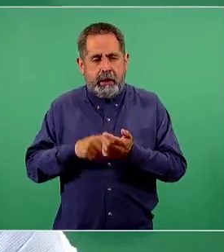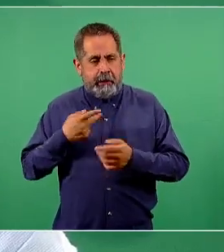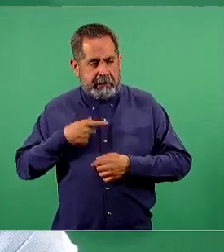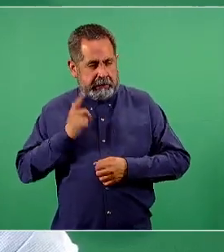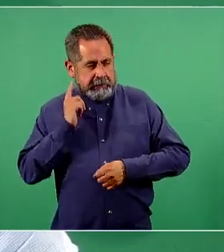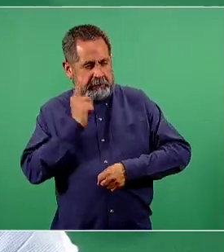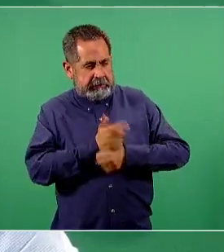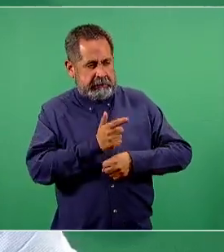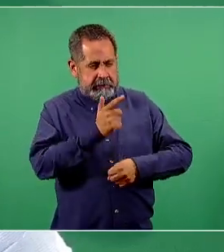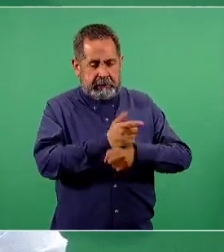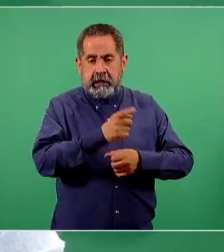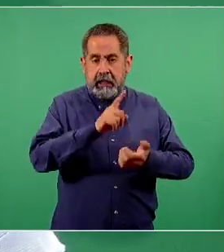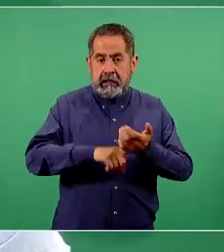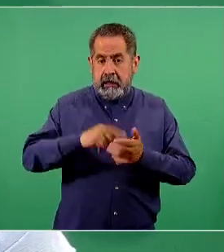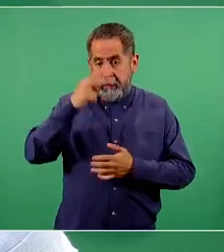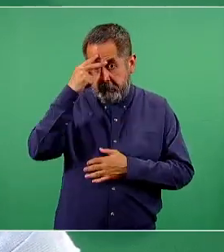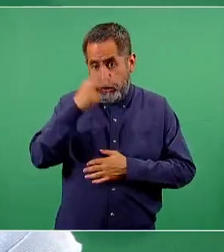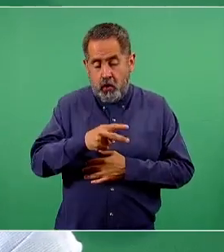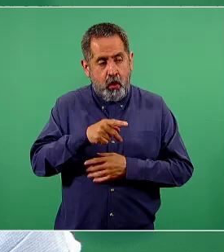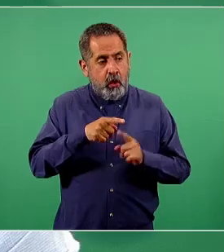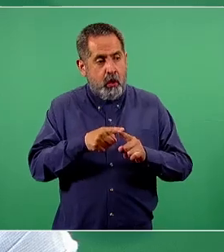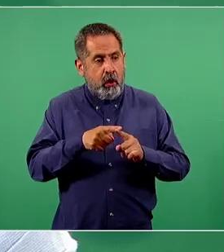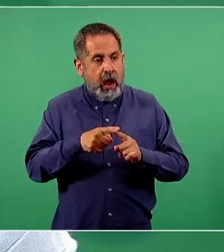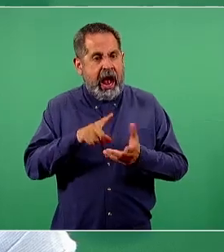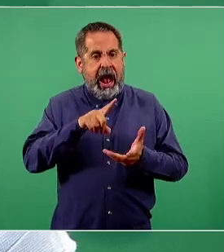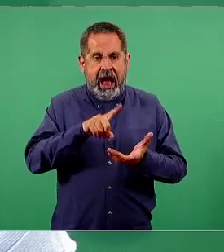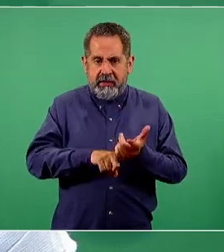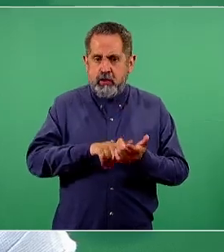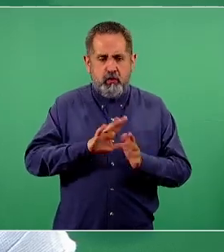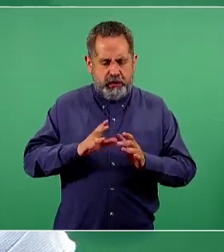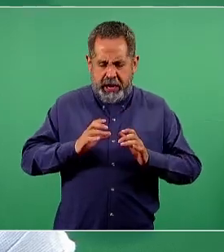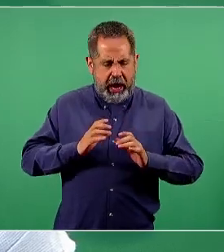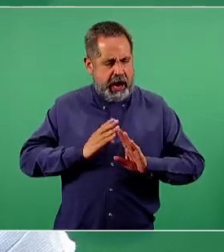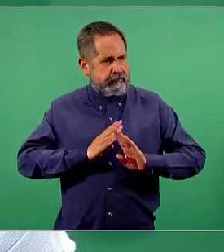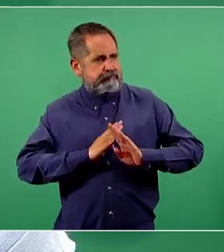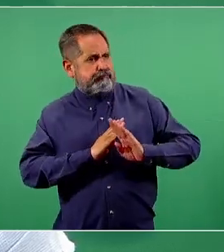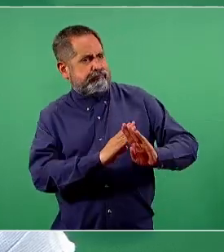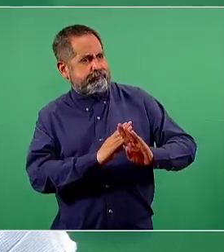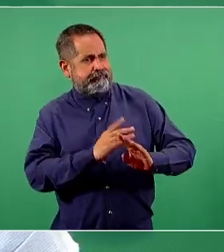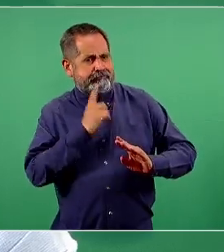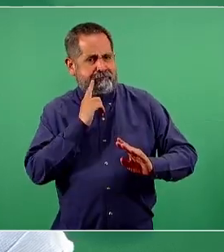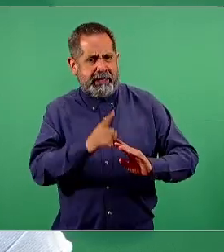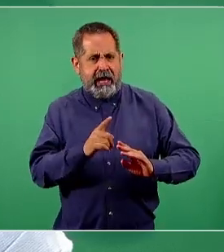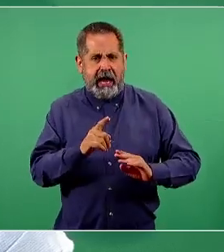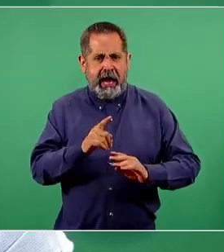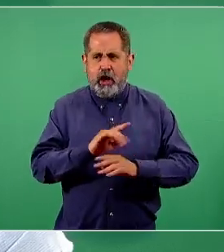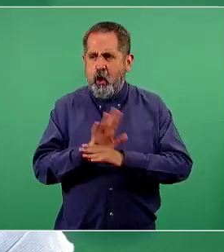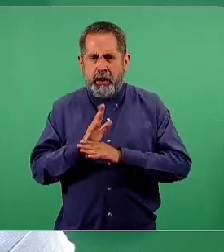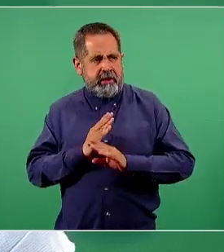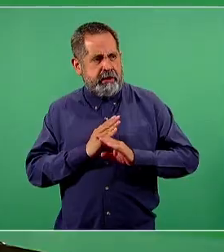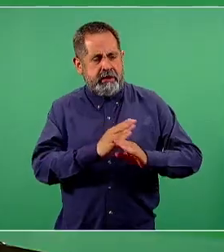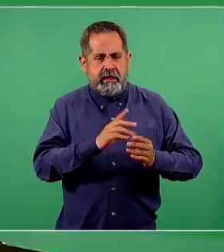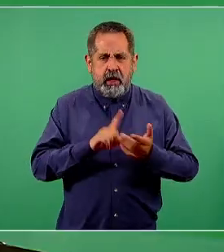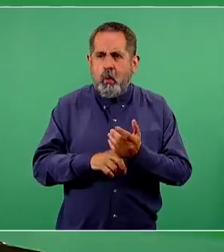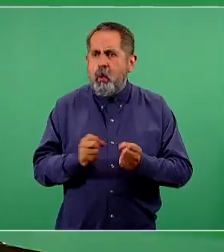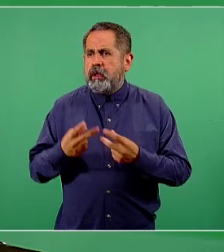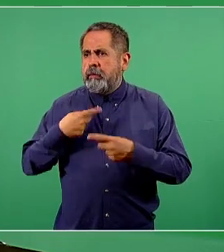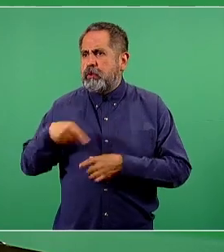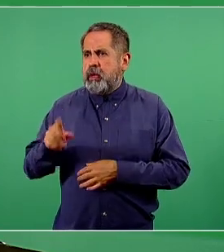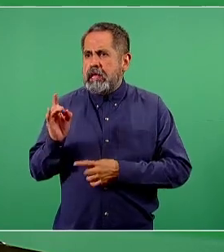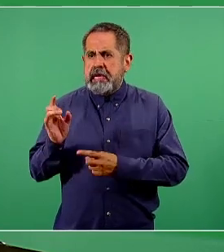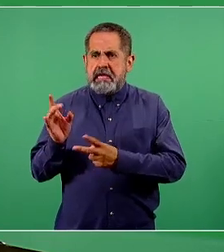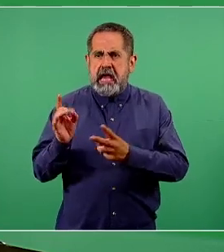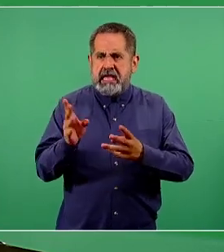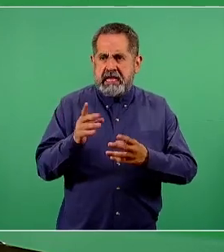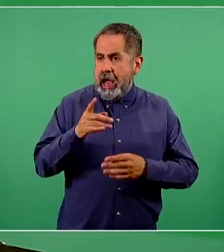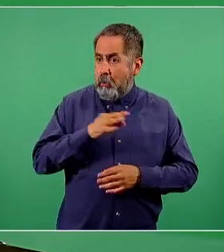detectan en México tienen ya anticuerpos contra el virus SARS-CoV-2? Y esta es información clave. Desde luego complementa